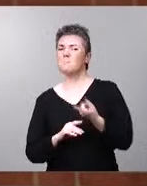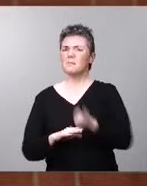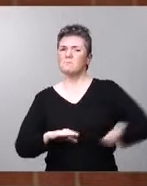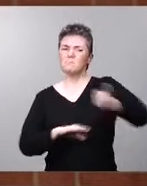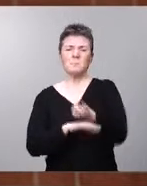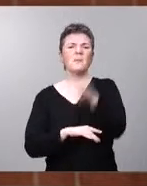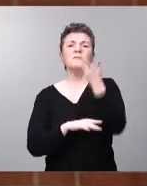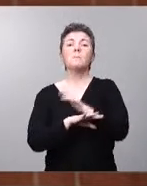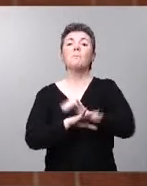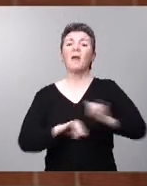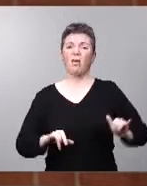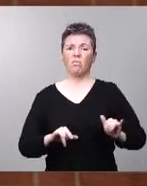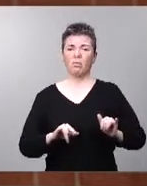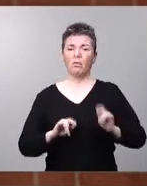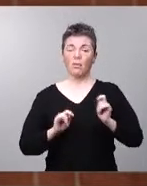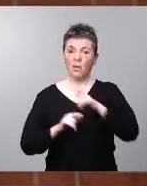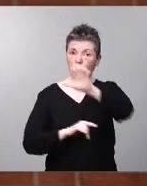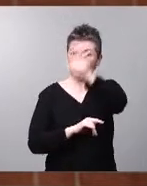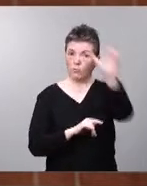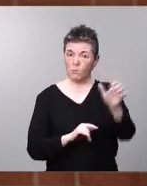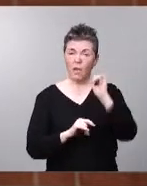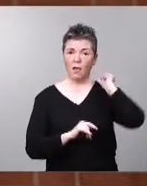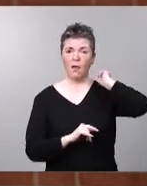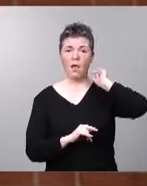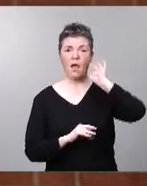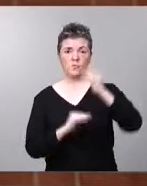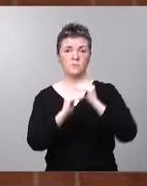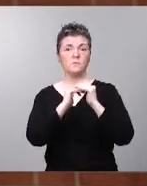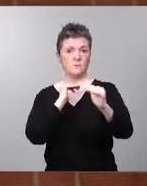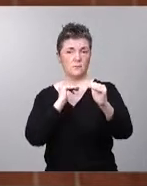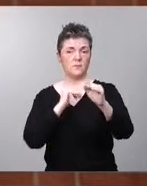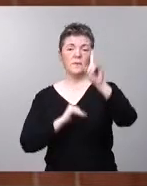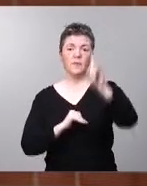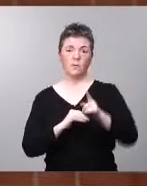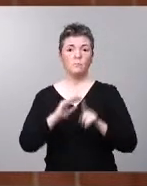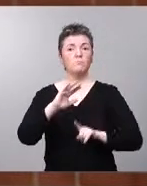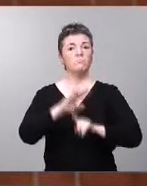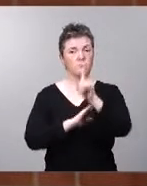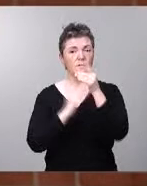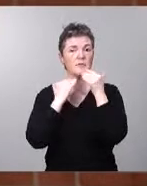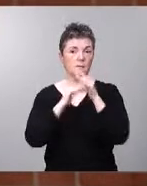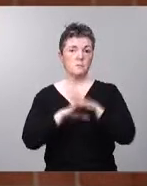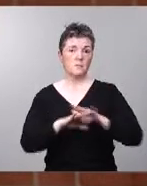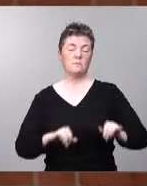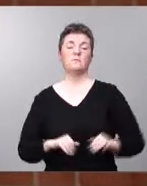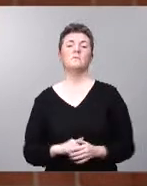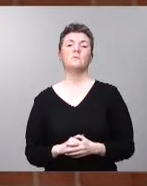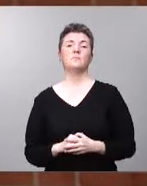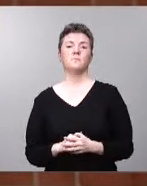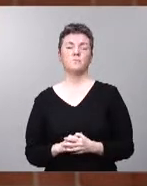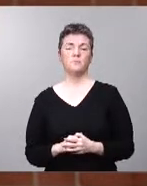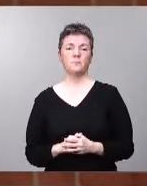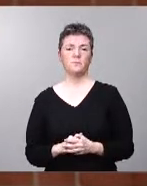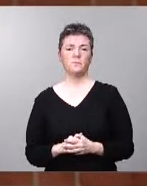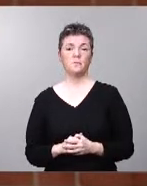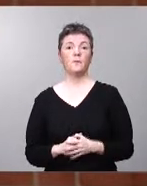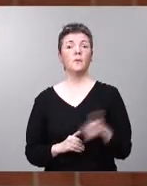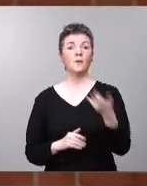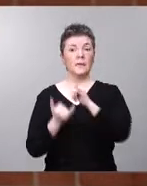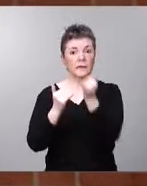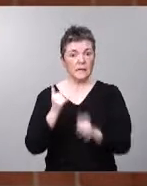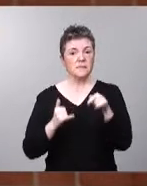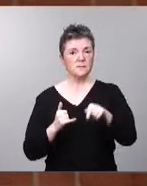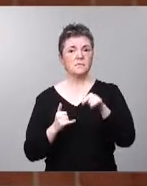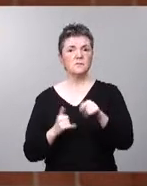a europa años de estabilidad y también de prosperidad esta es una crisis que afecta